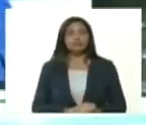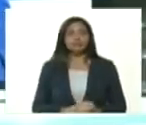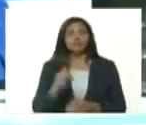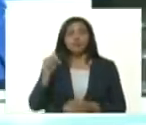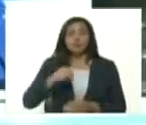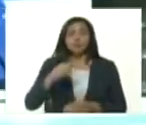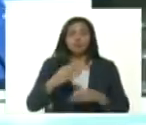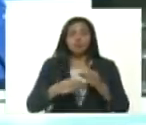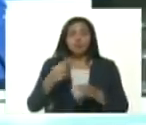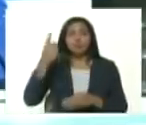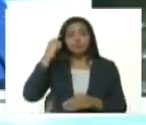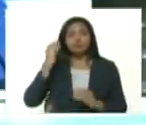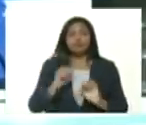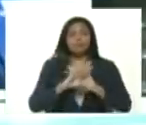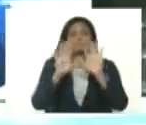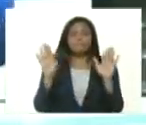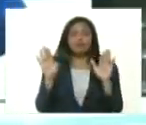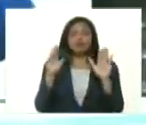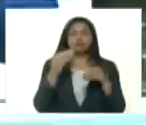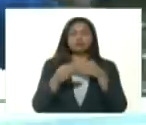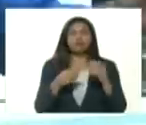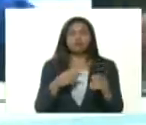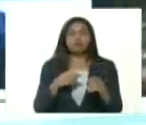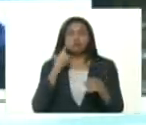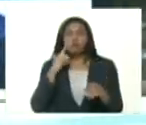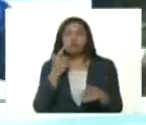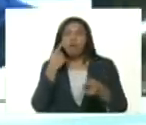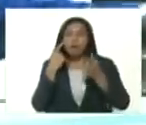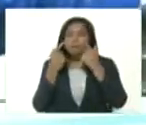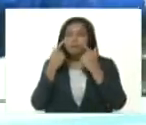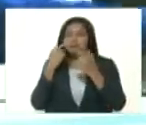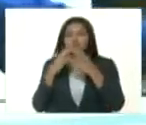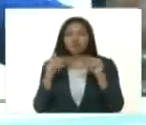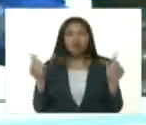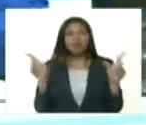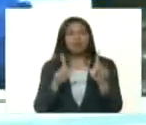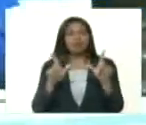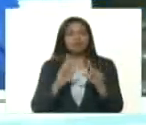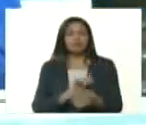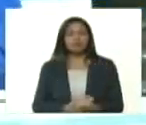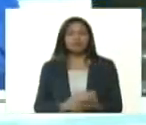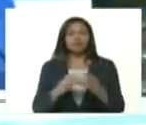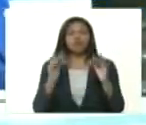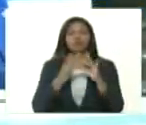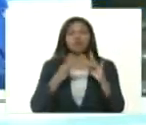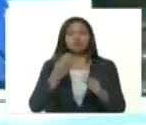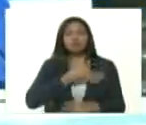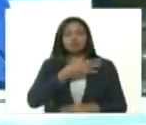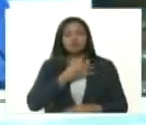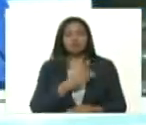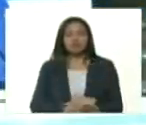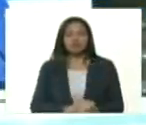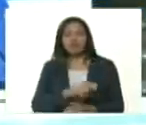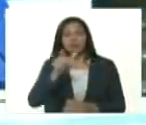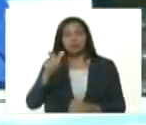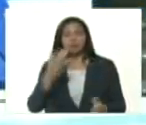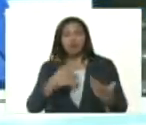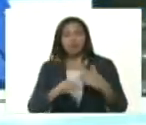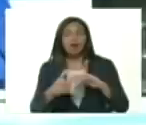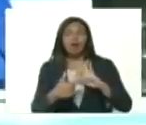ha sido un día, desde temprano he estado haciendo seguimiento en todas las televisoras, en todas las redes sociales. La gente